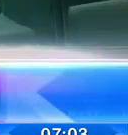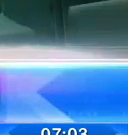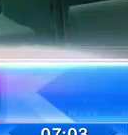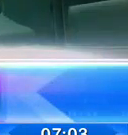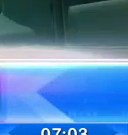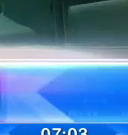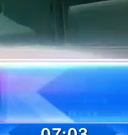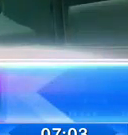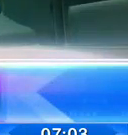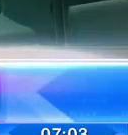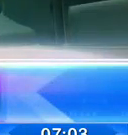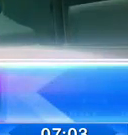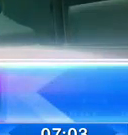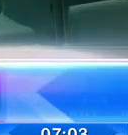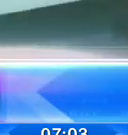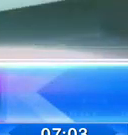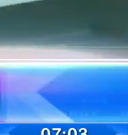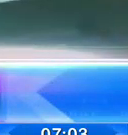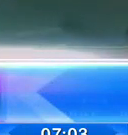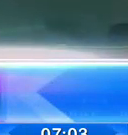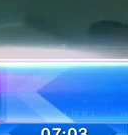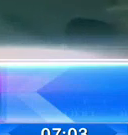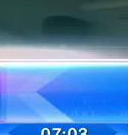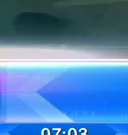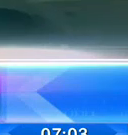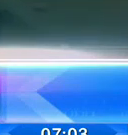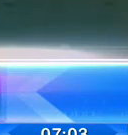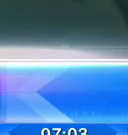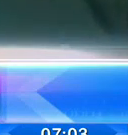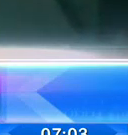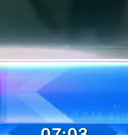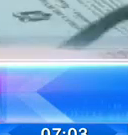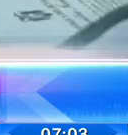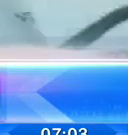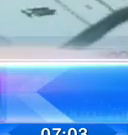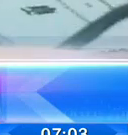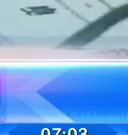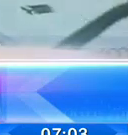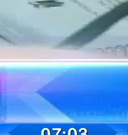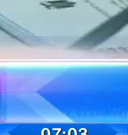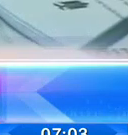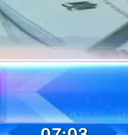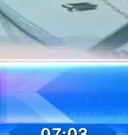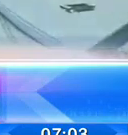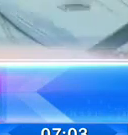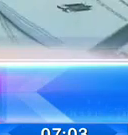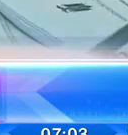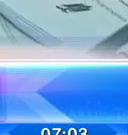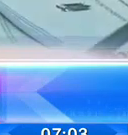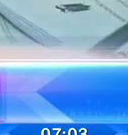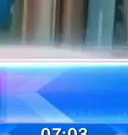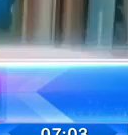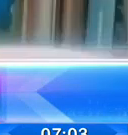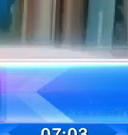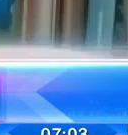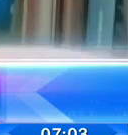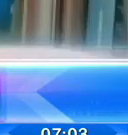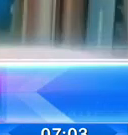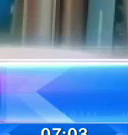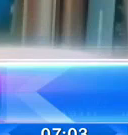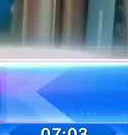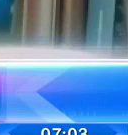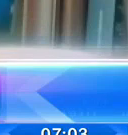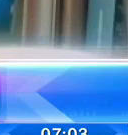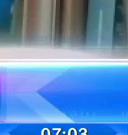funcionar la próxima Asamblea Nacional. ¿Quieres saber de qué se trata? Le damos los detalles al volver.